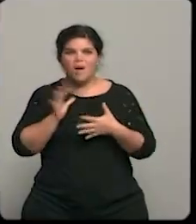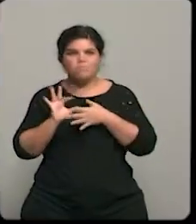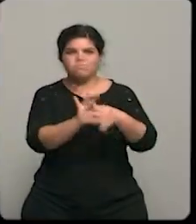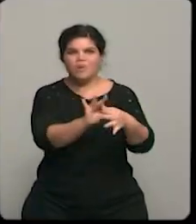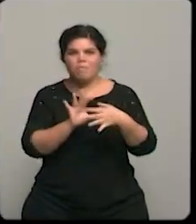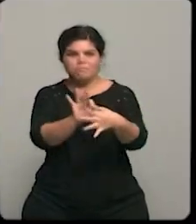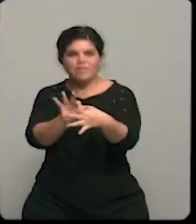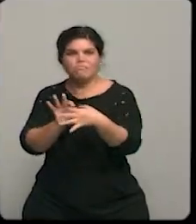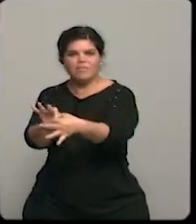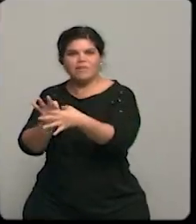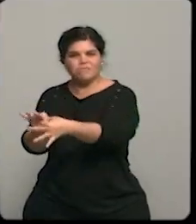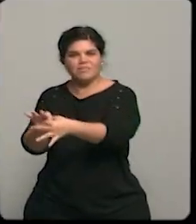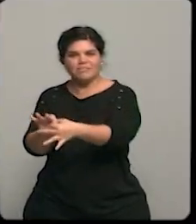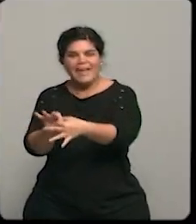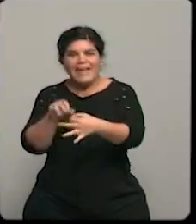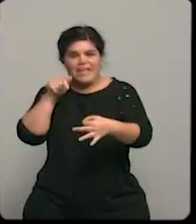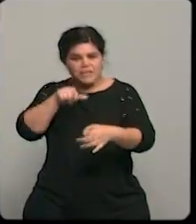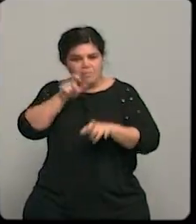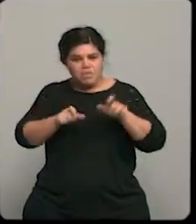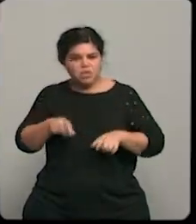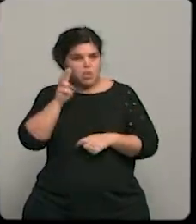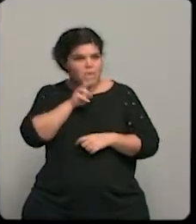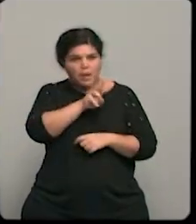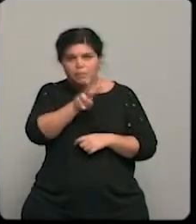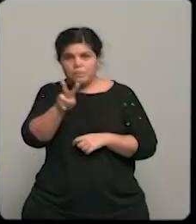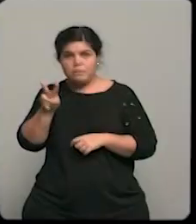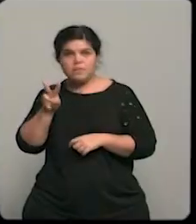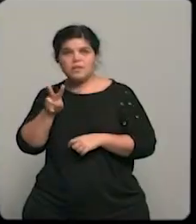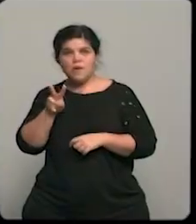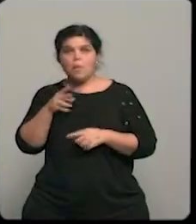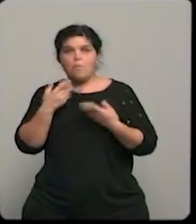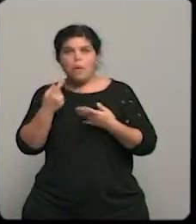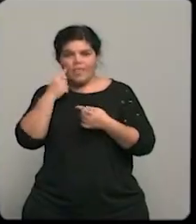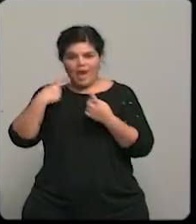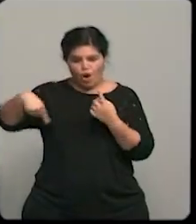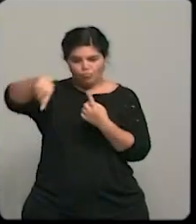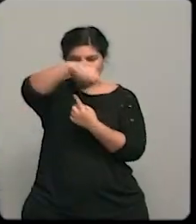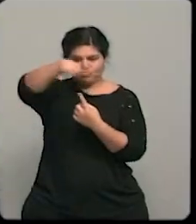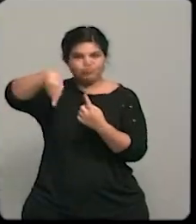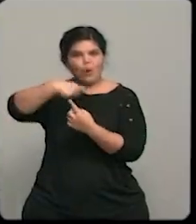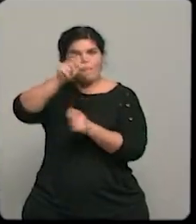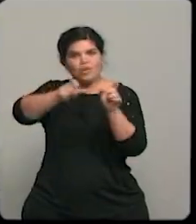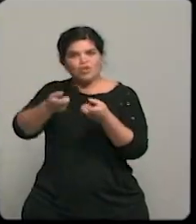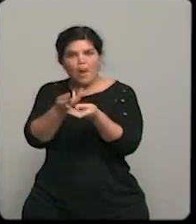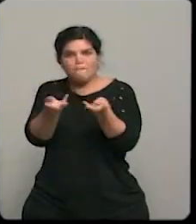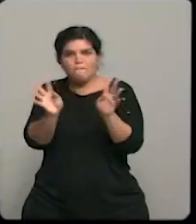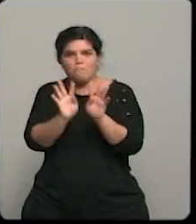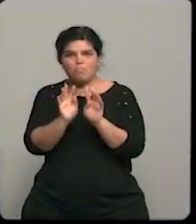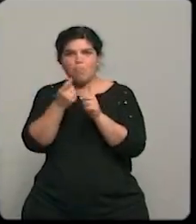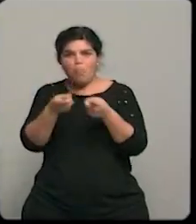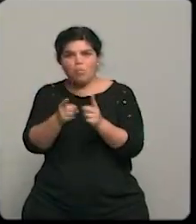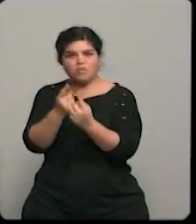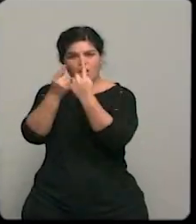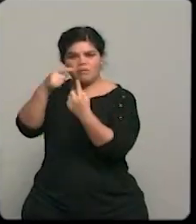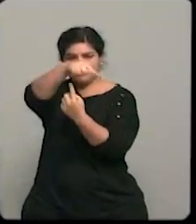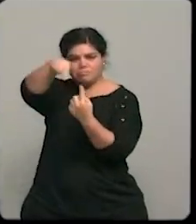esa gente te vuelve a todos los conciertos y dicen, maravilloso lo que viví, quiero volverlo a experimentar. Lo terminás enganchando, captando en